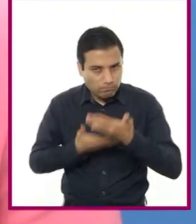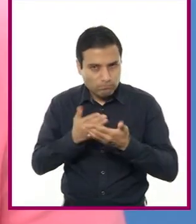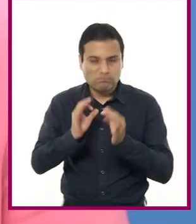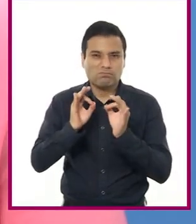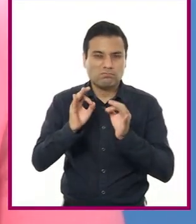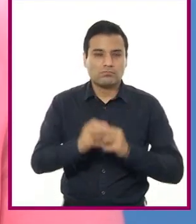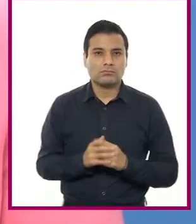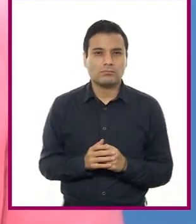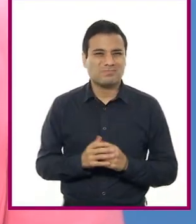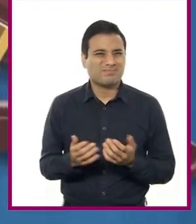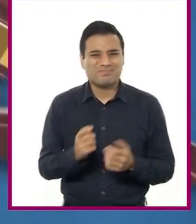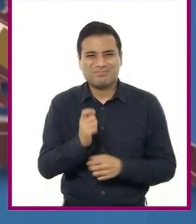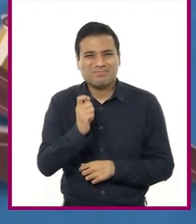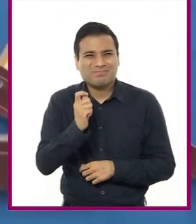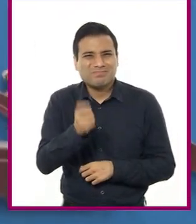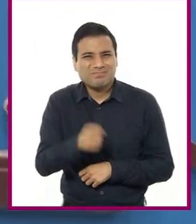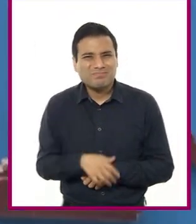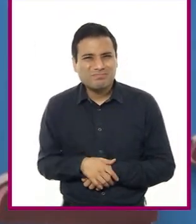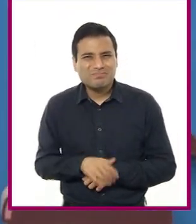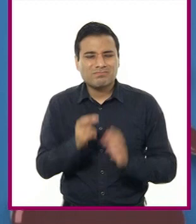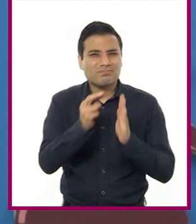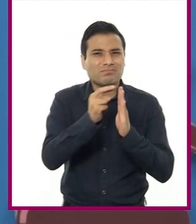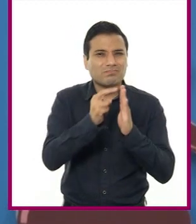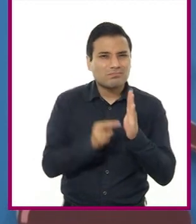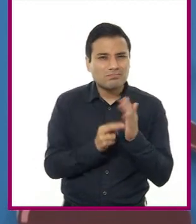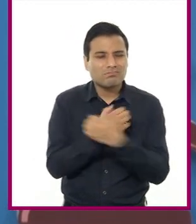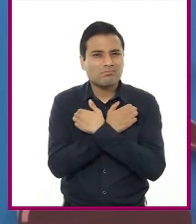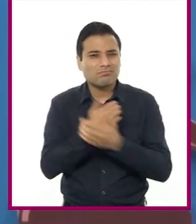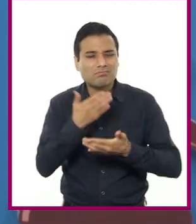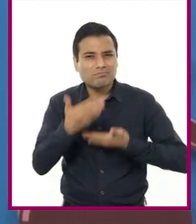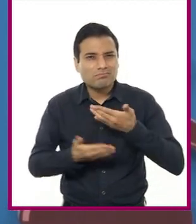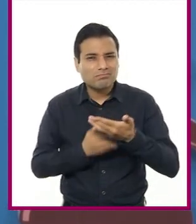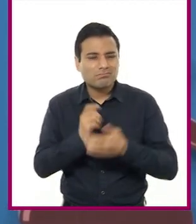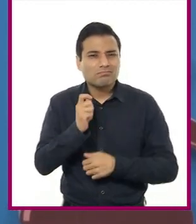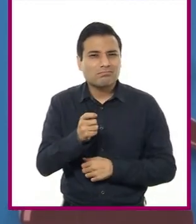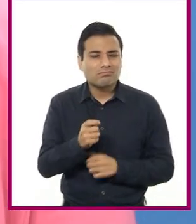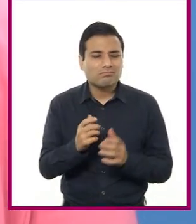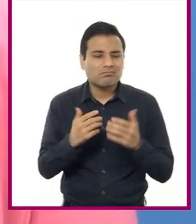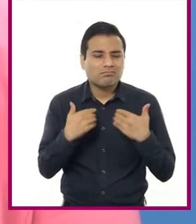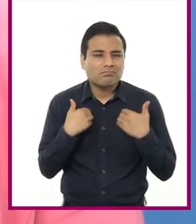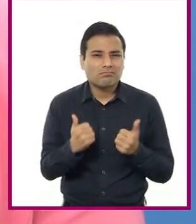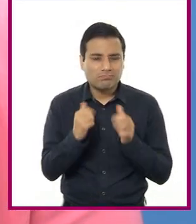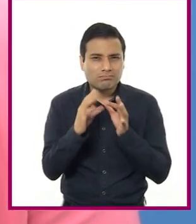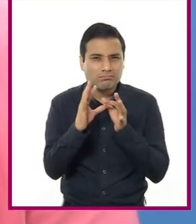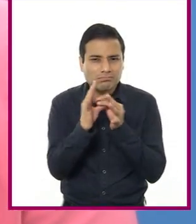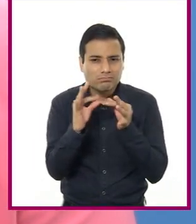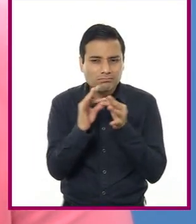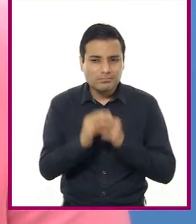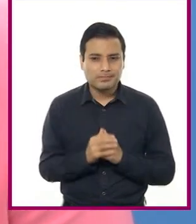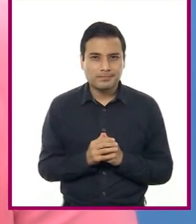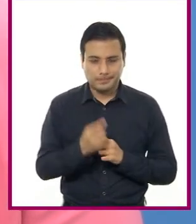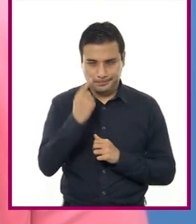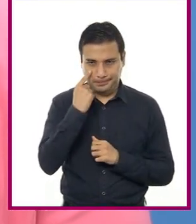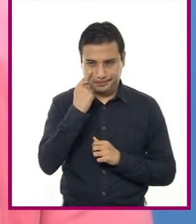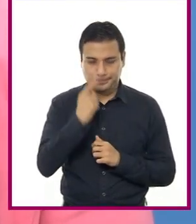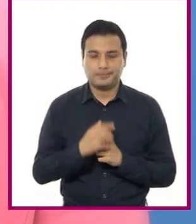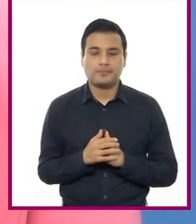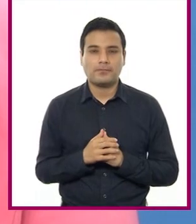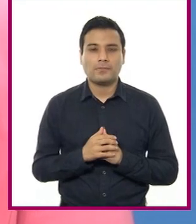te refieres con eso de principios o criterios éticos y democráticos? Describe, por